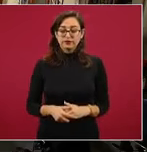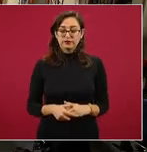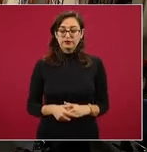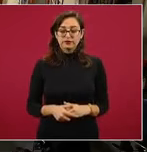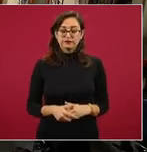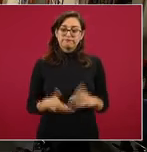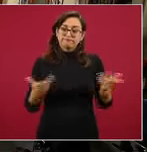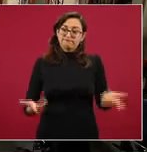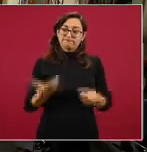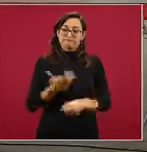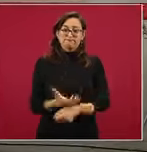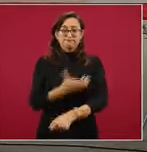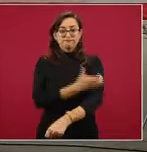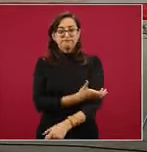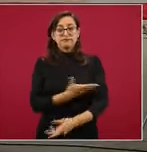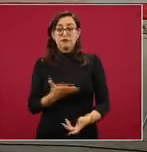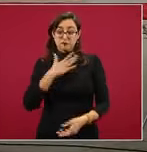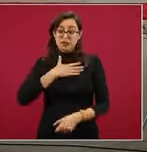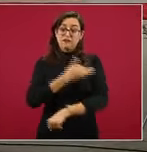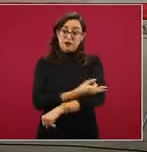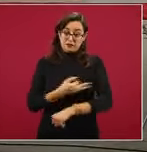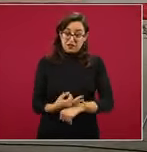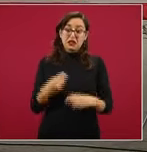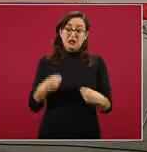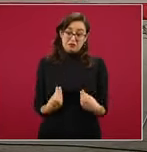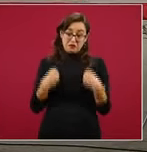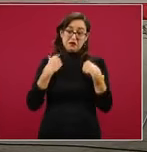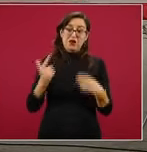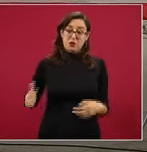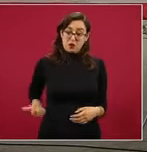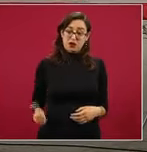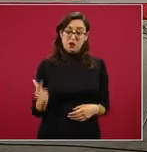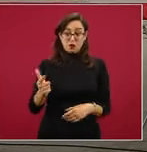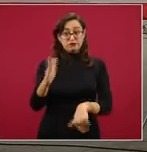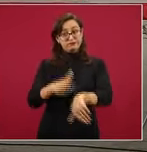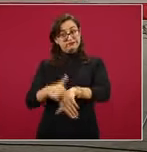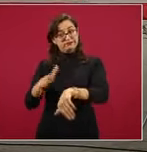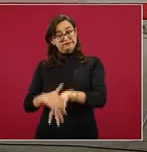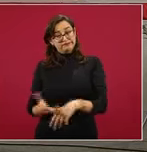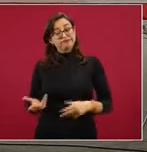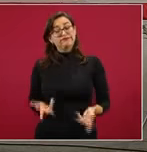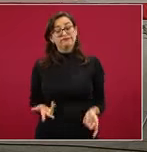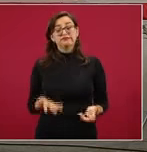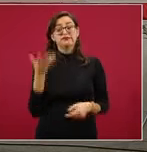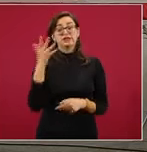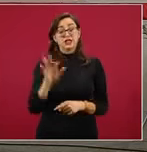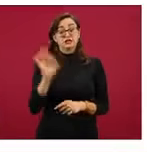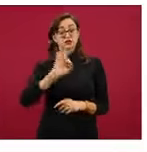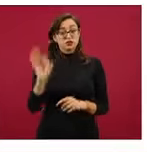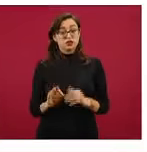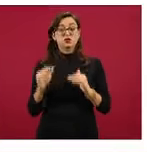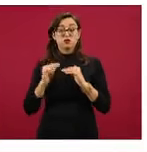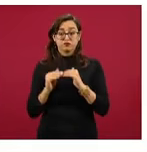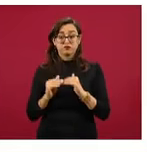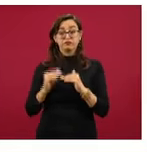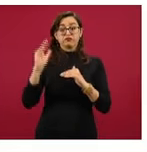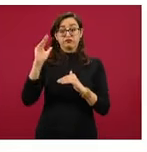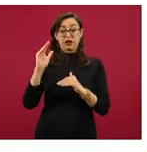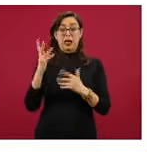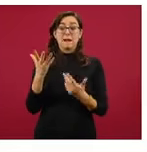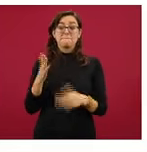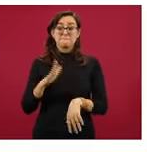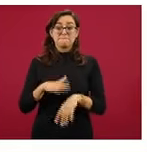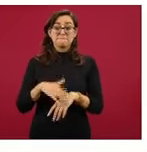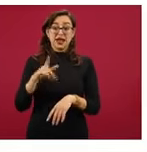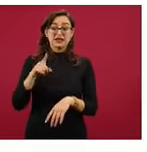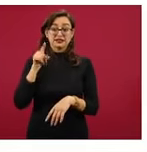colegas, amigos, familia, ahí está mi familia en el estado de Guanajuato, se incrementa un 10% el número de casos estimados